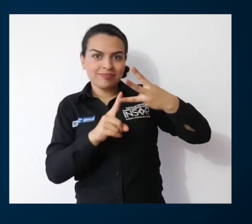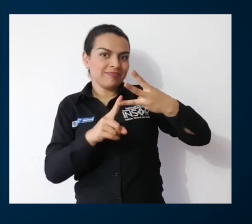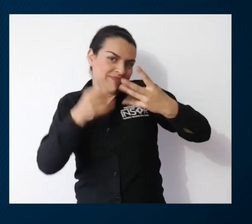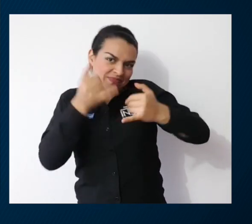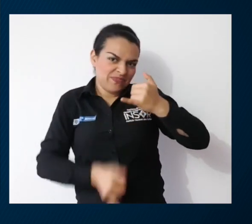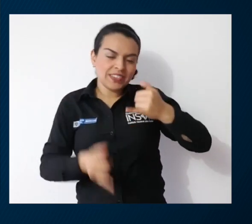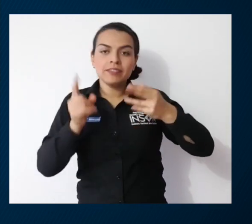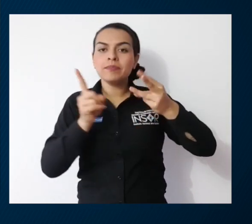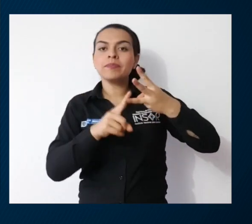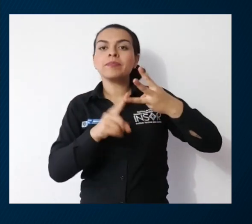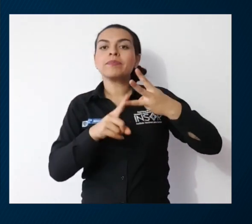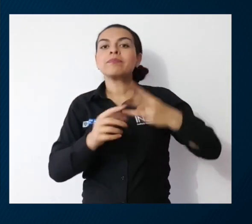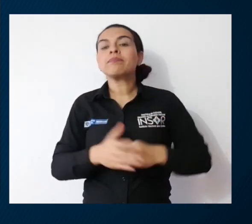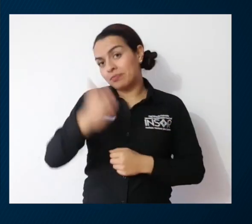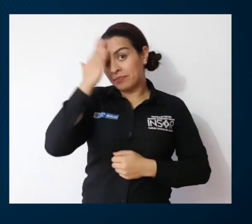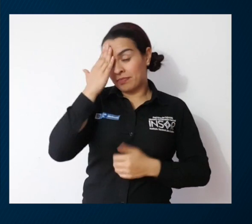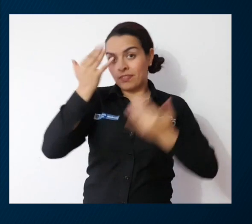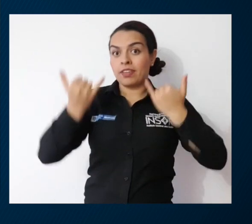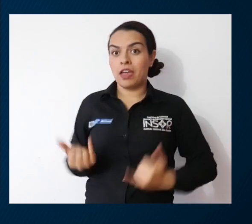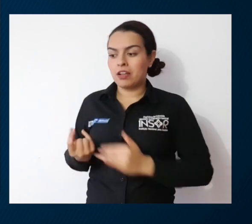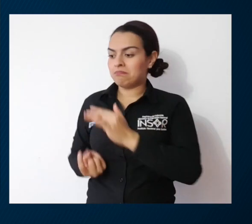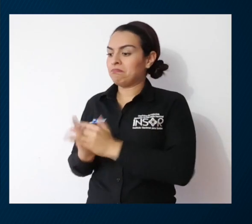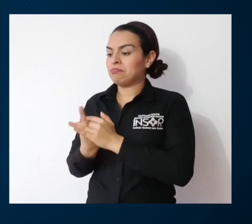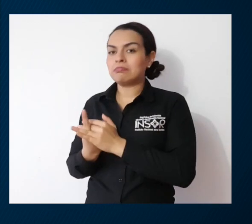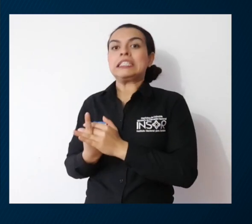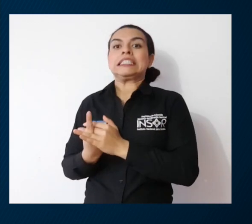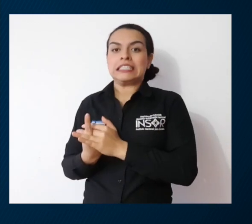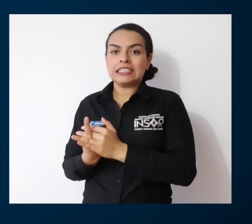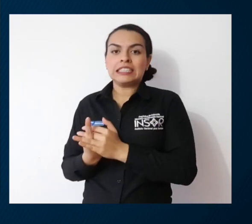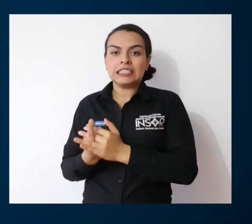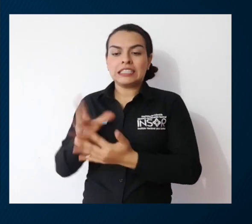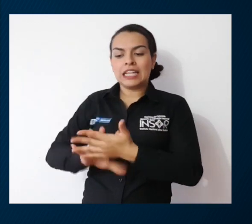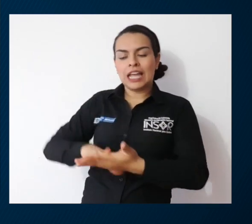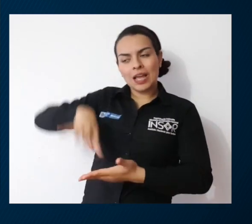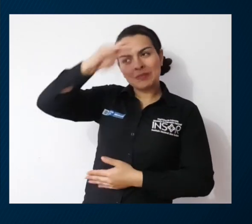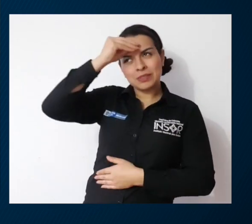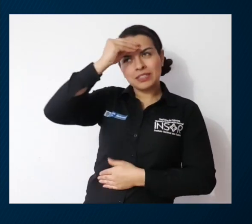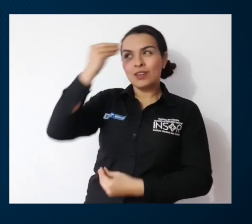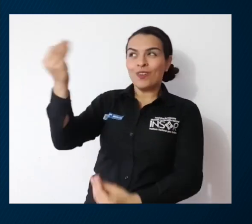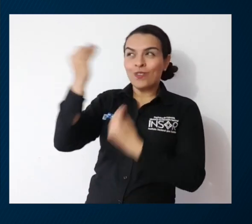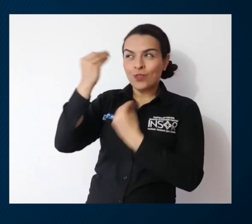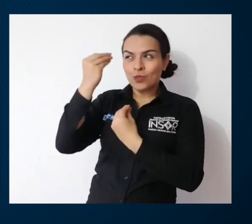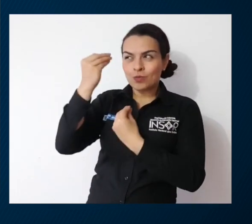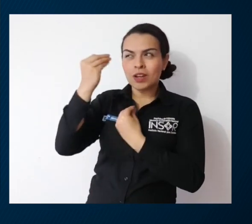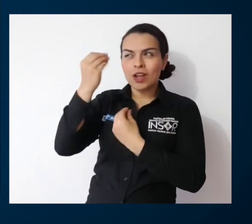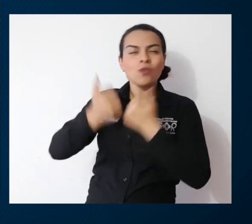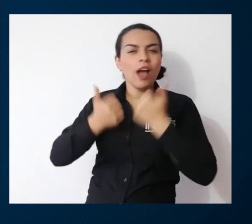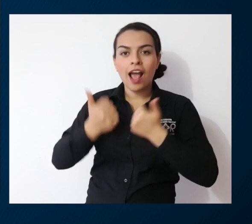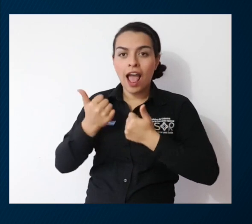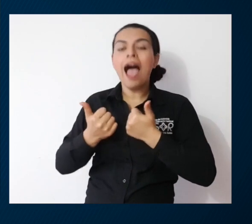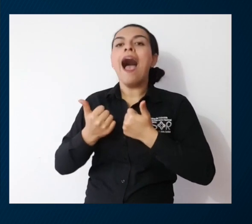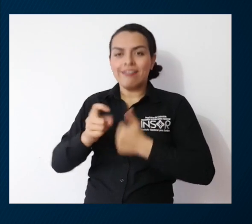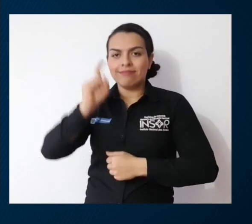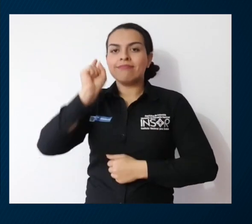y es que esta crisis nos enseña que la formación más útil es la formación horizontal entre